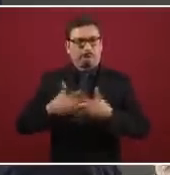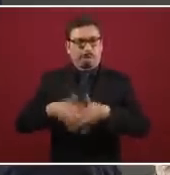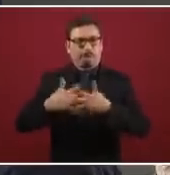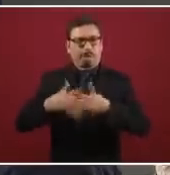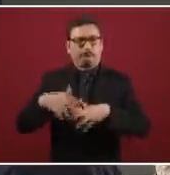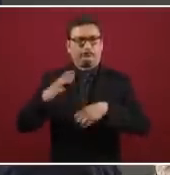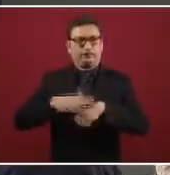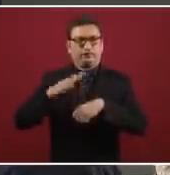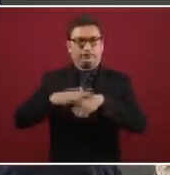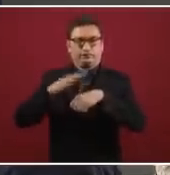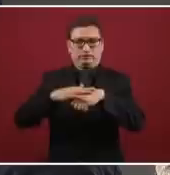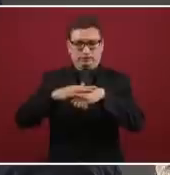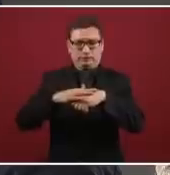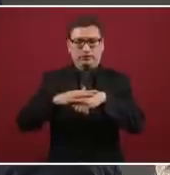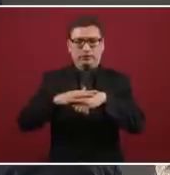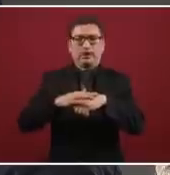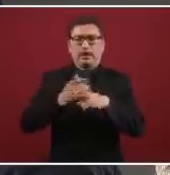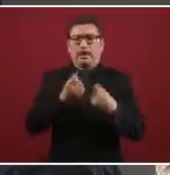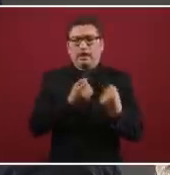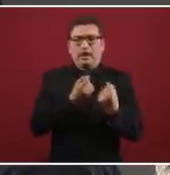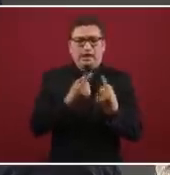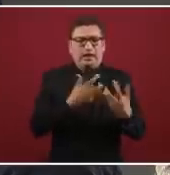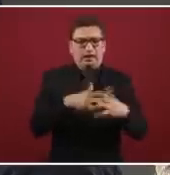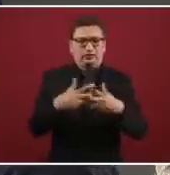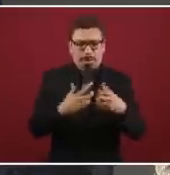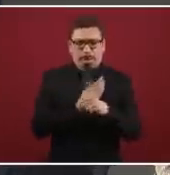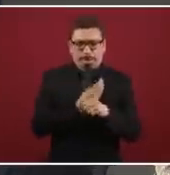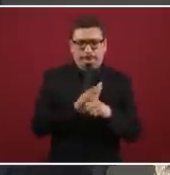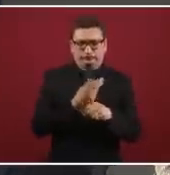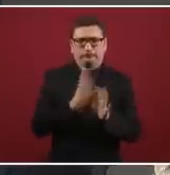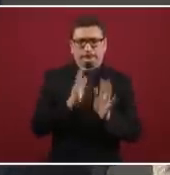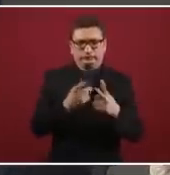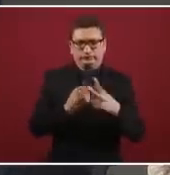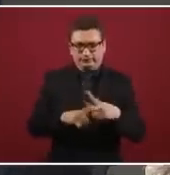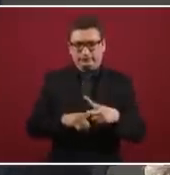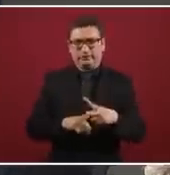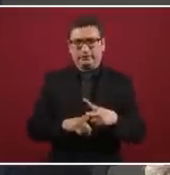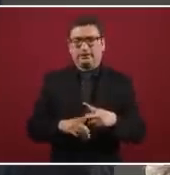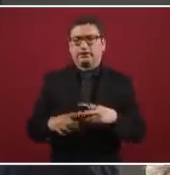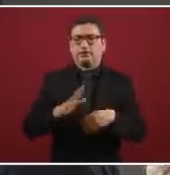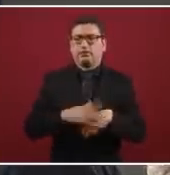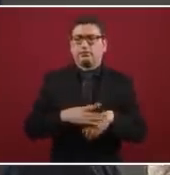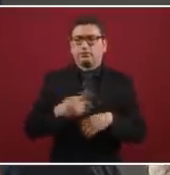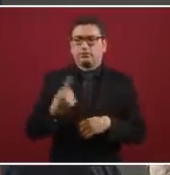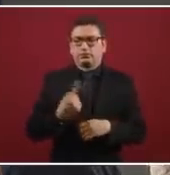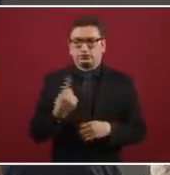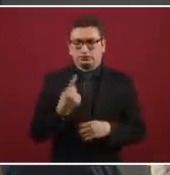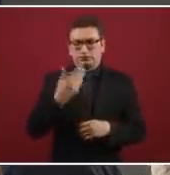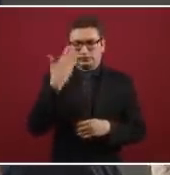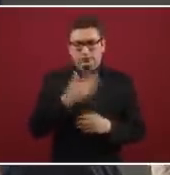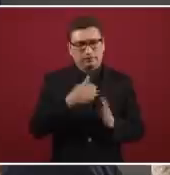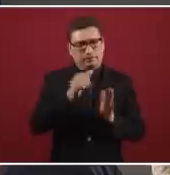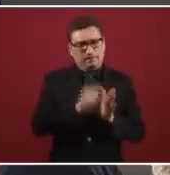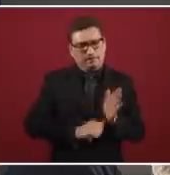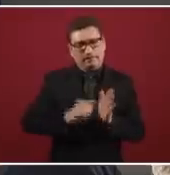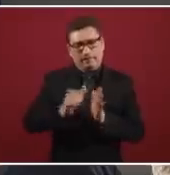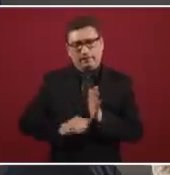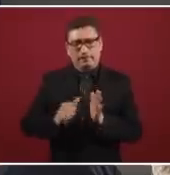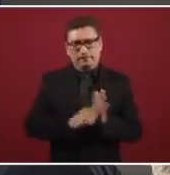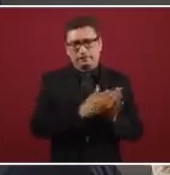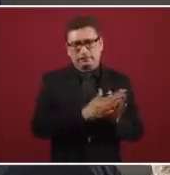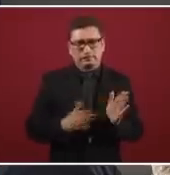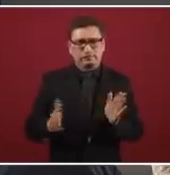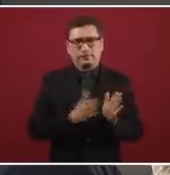a intervenir algunas plantas. Esto es porque todos estos meses de preparación,